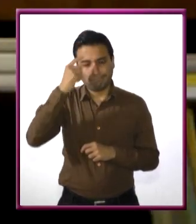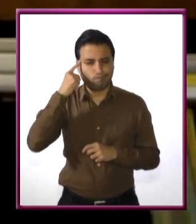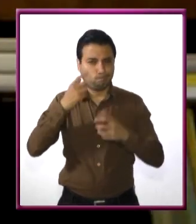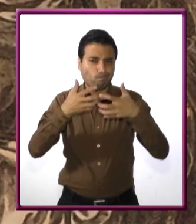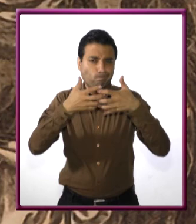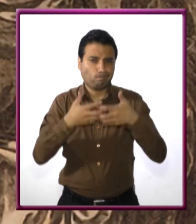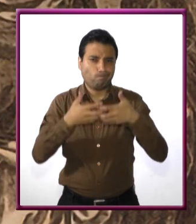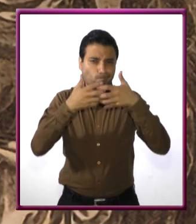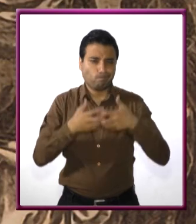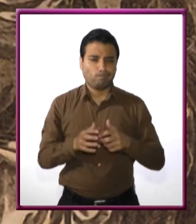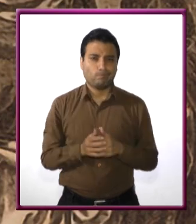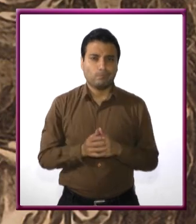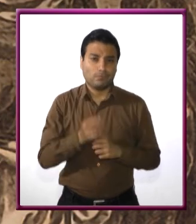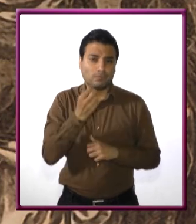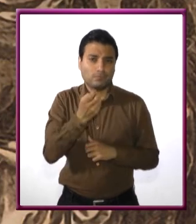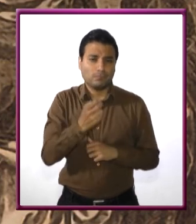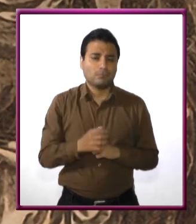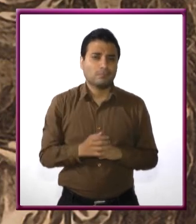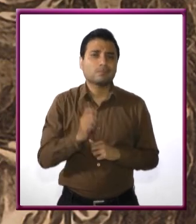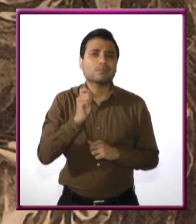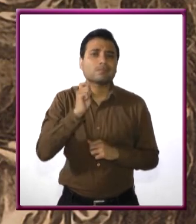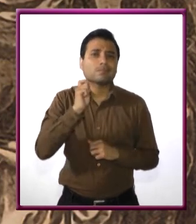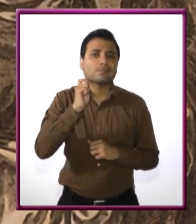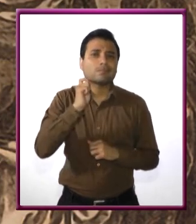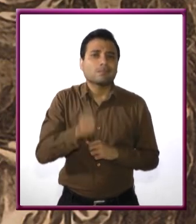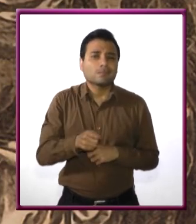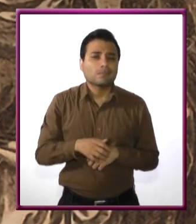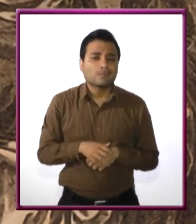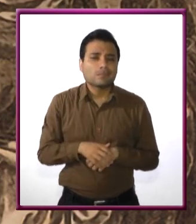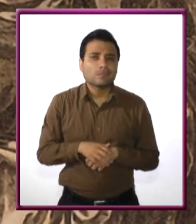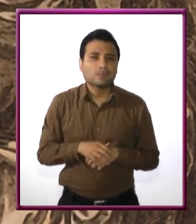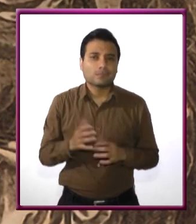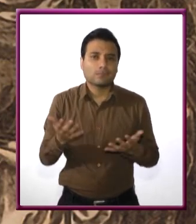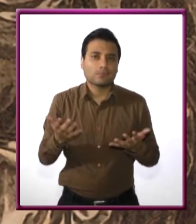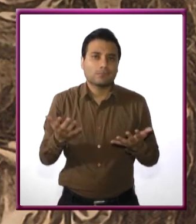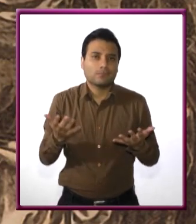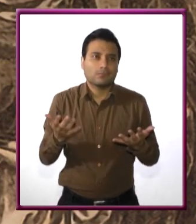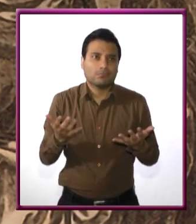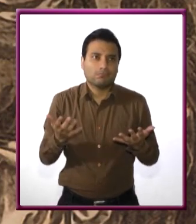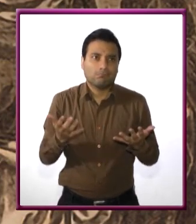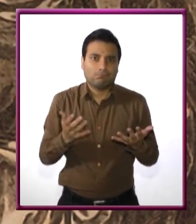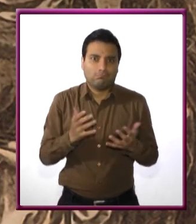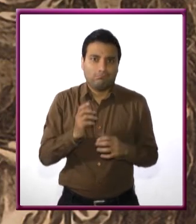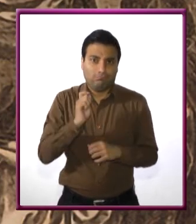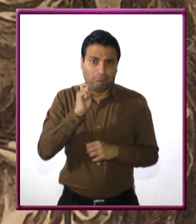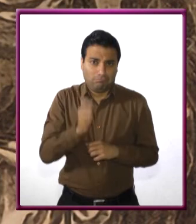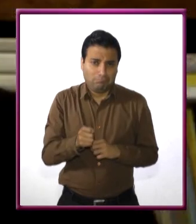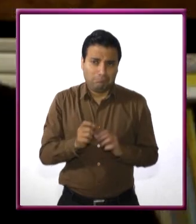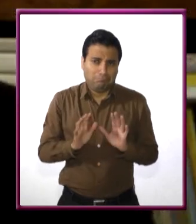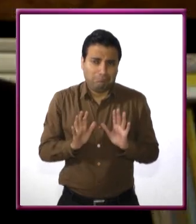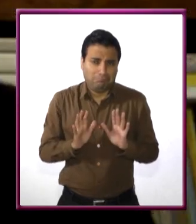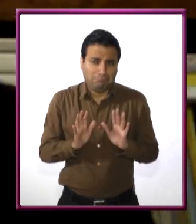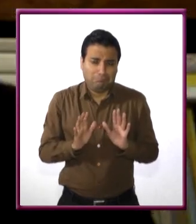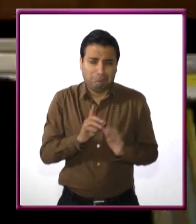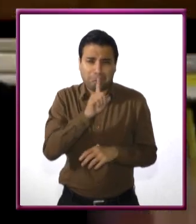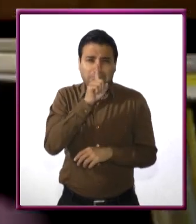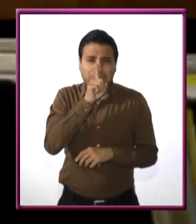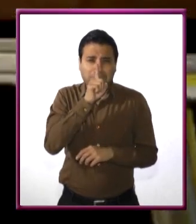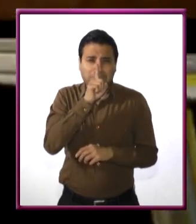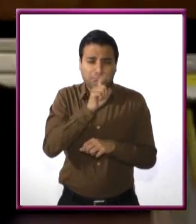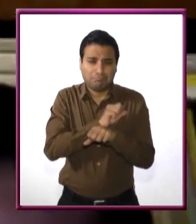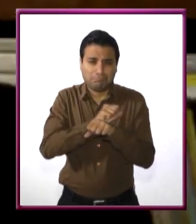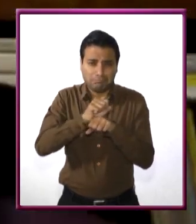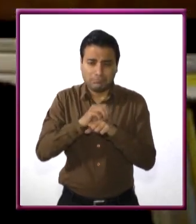el intelecto. En ese sentido, pues lo que significa la palabra etimológicamente no nos dice gran cosa. Hay